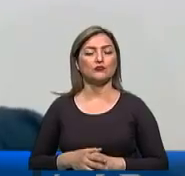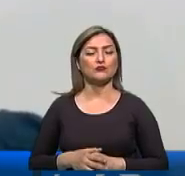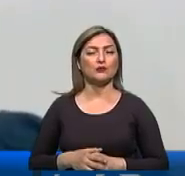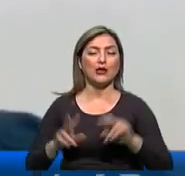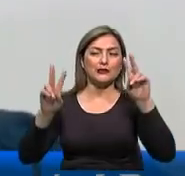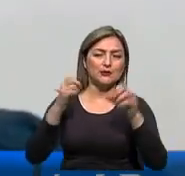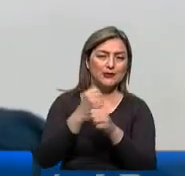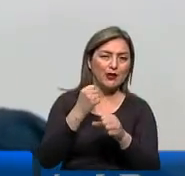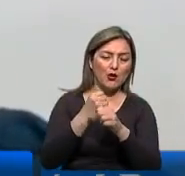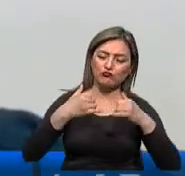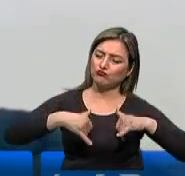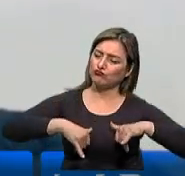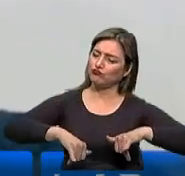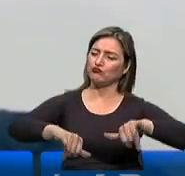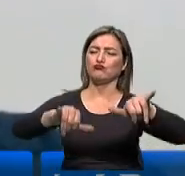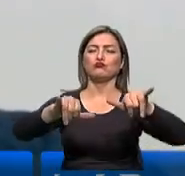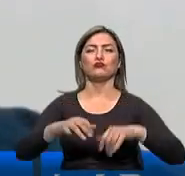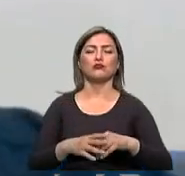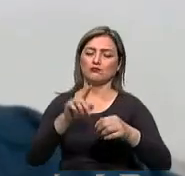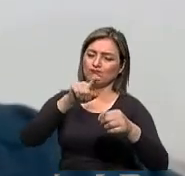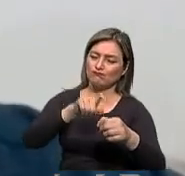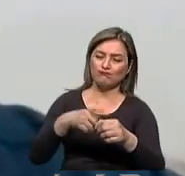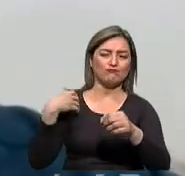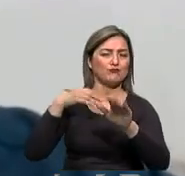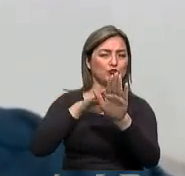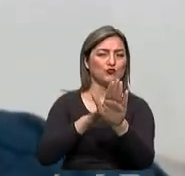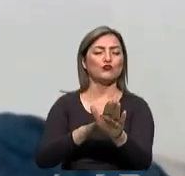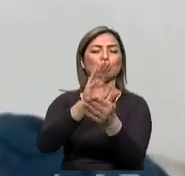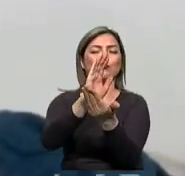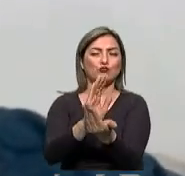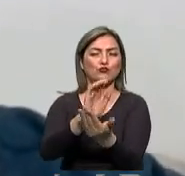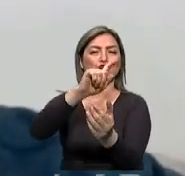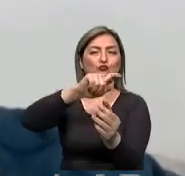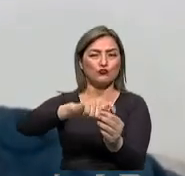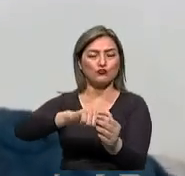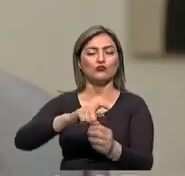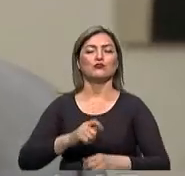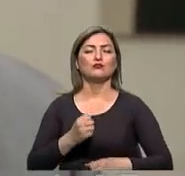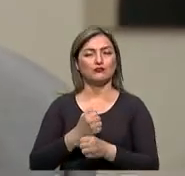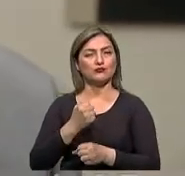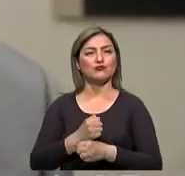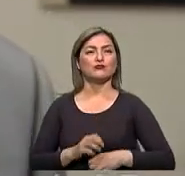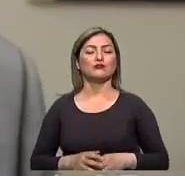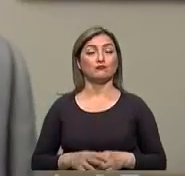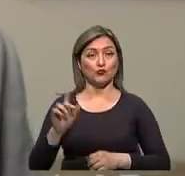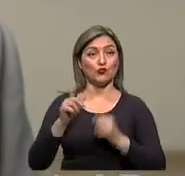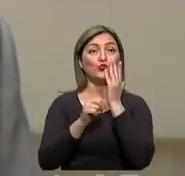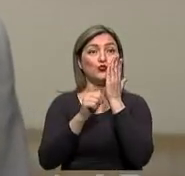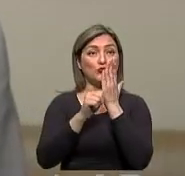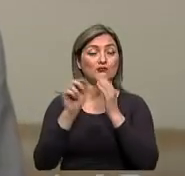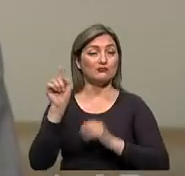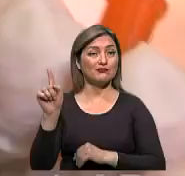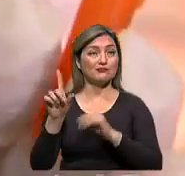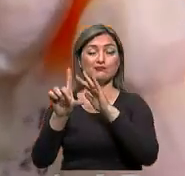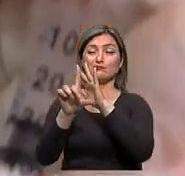estabilidad laboral, garantizar el derecho a jubilación, el tema de la seguridad social, la seguridad ocupacional. Según el ministro, sin